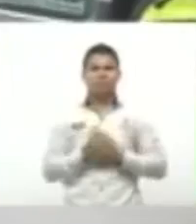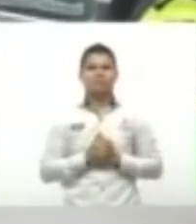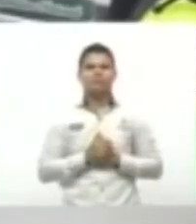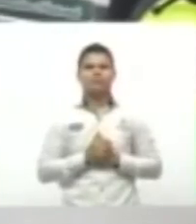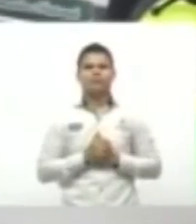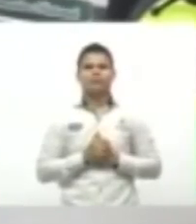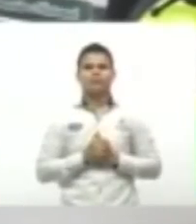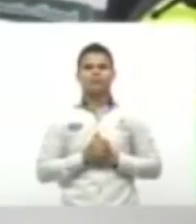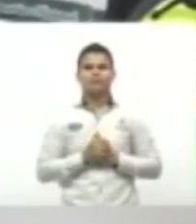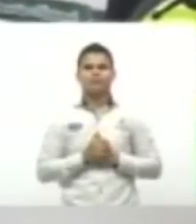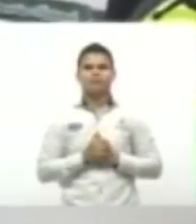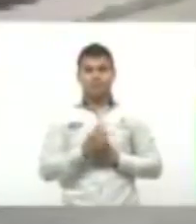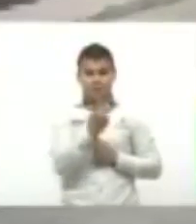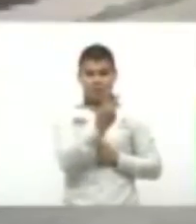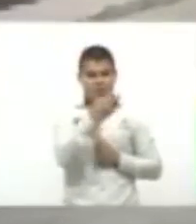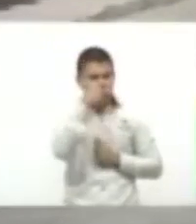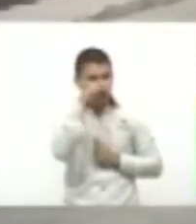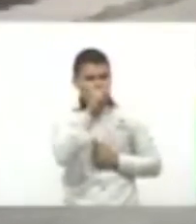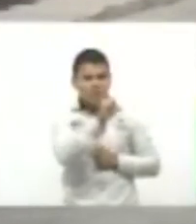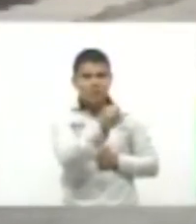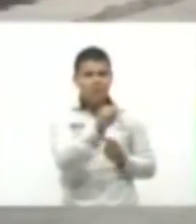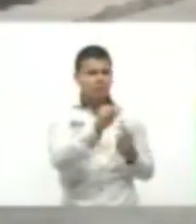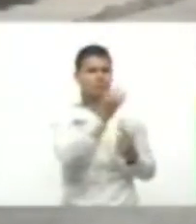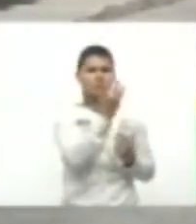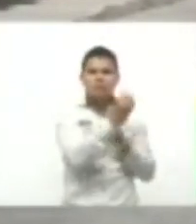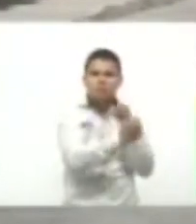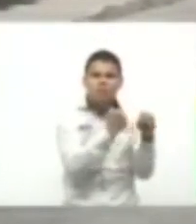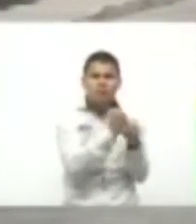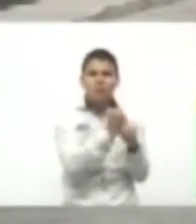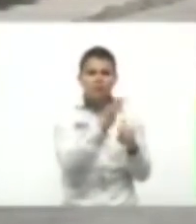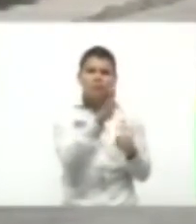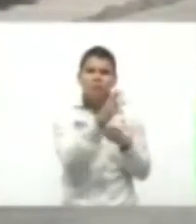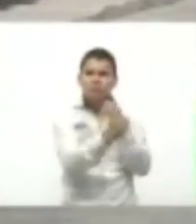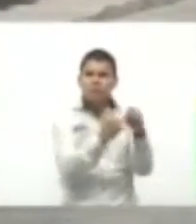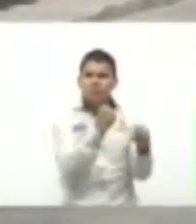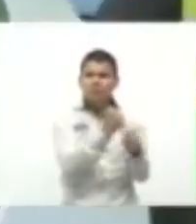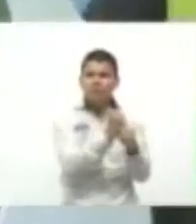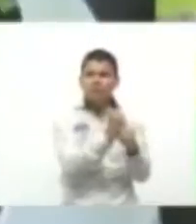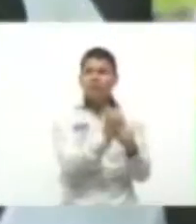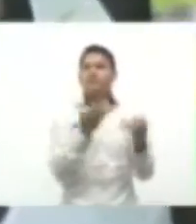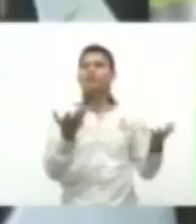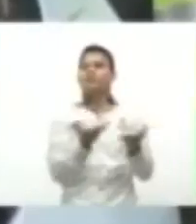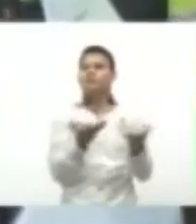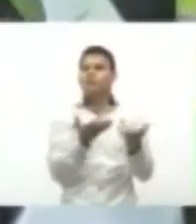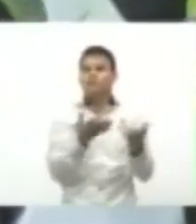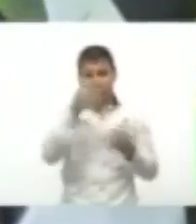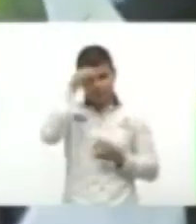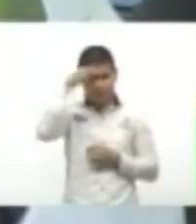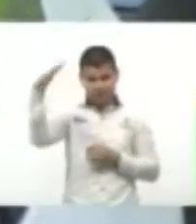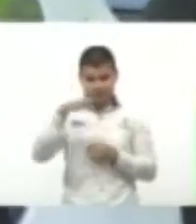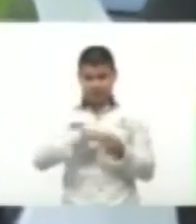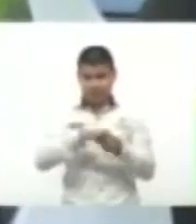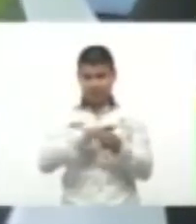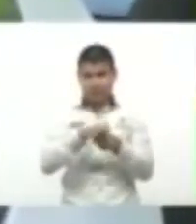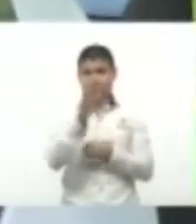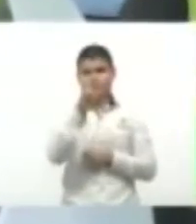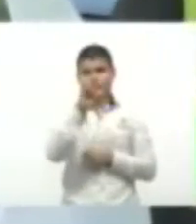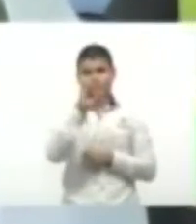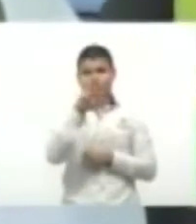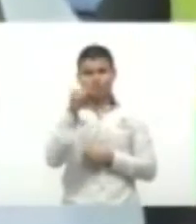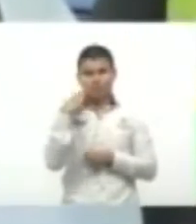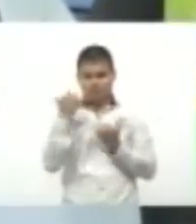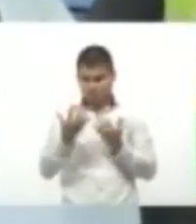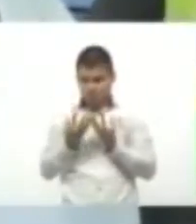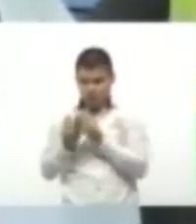abuso sexual contra 2 niñas de 4 y 5 años de edad se registró en el sector La Unión del barrio Torices en Cartagena y de inmediato se desplegó un operativo